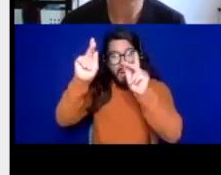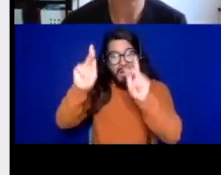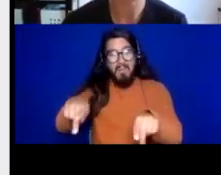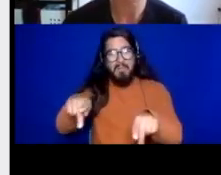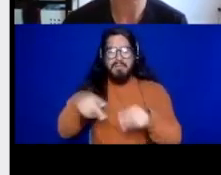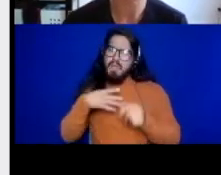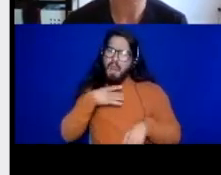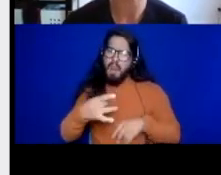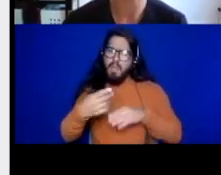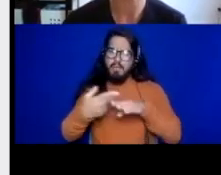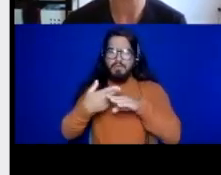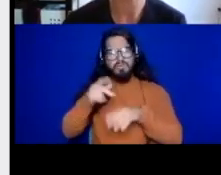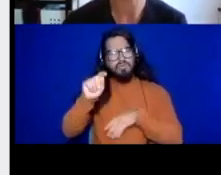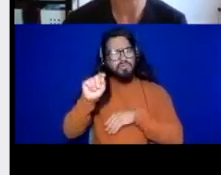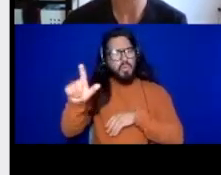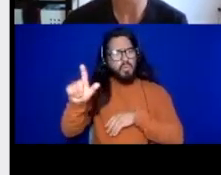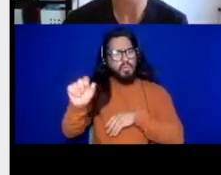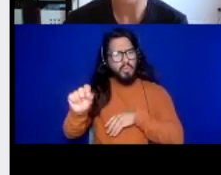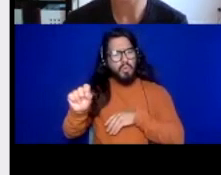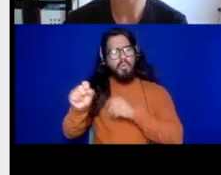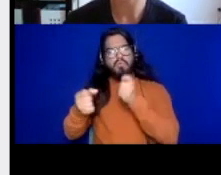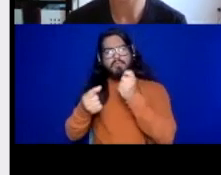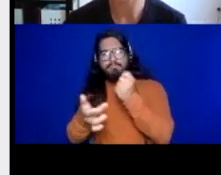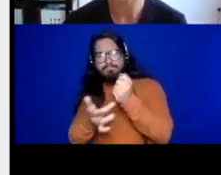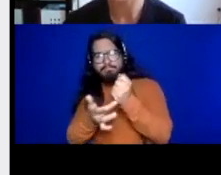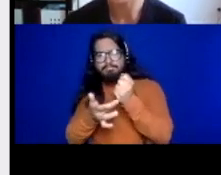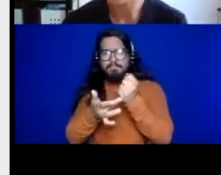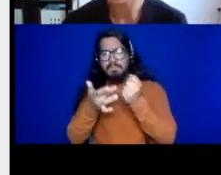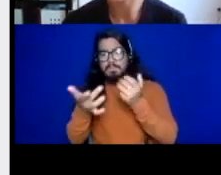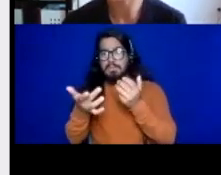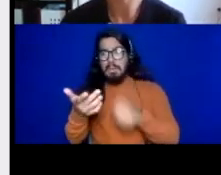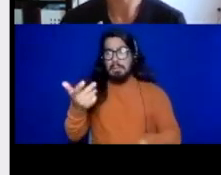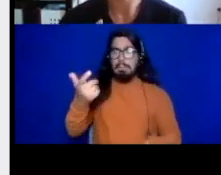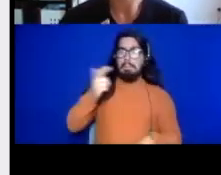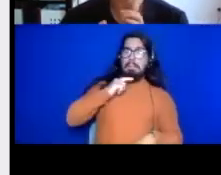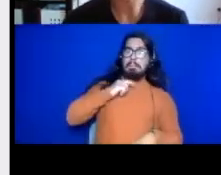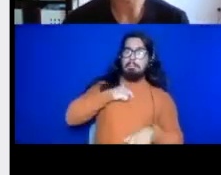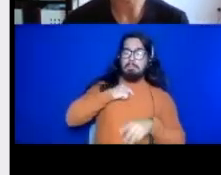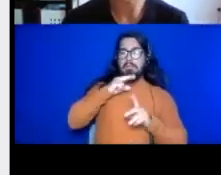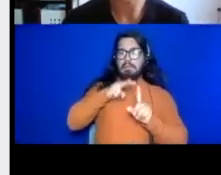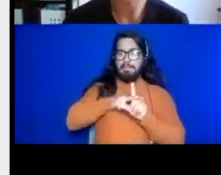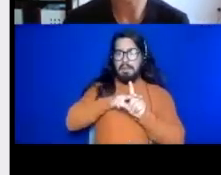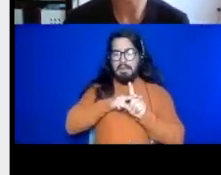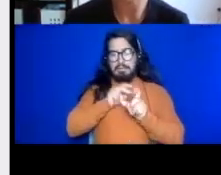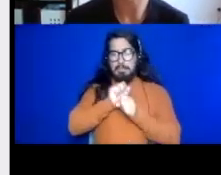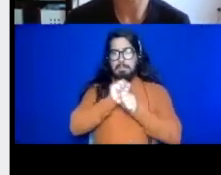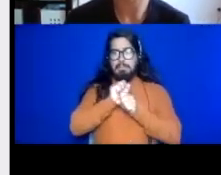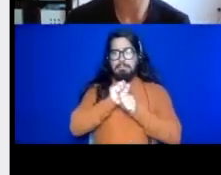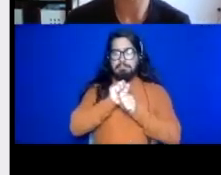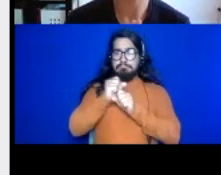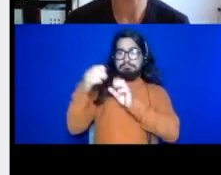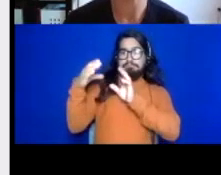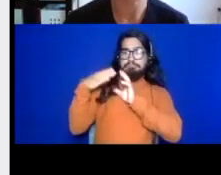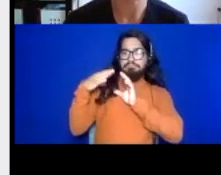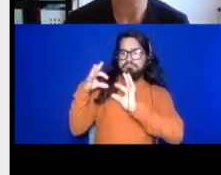les gusta jugar con herramientas tecnológicas, así que han asumido esta posición. Pero lo primero